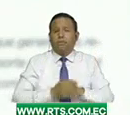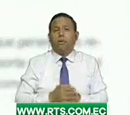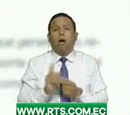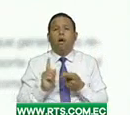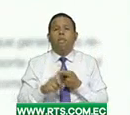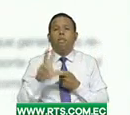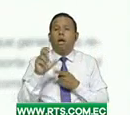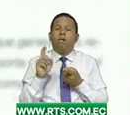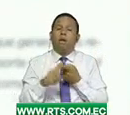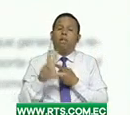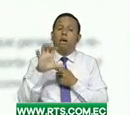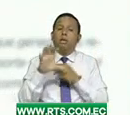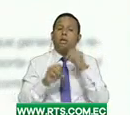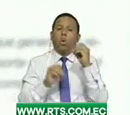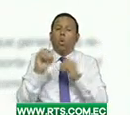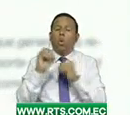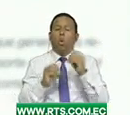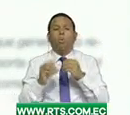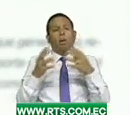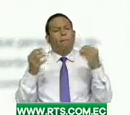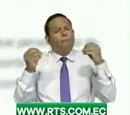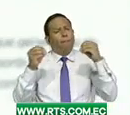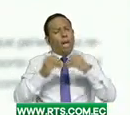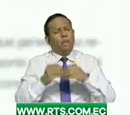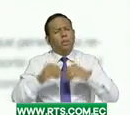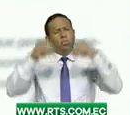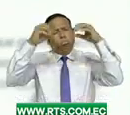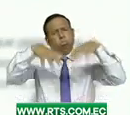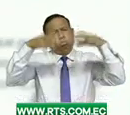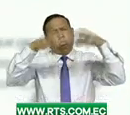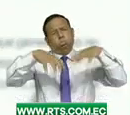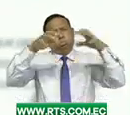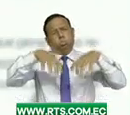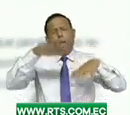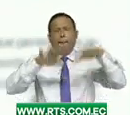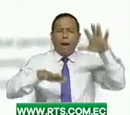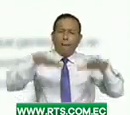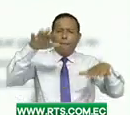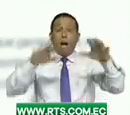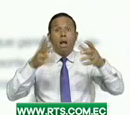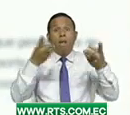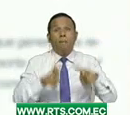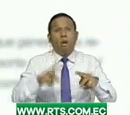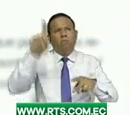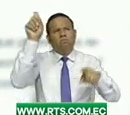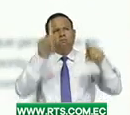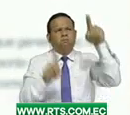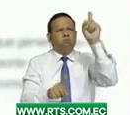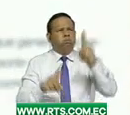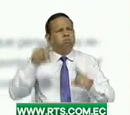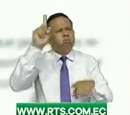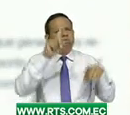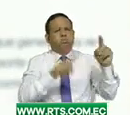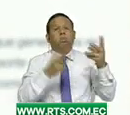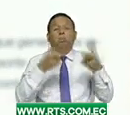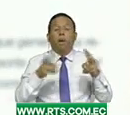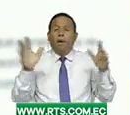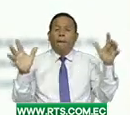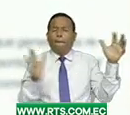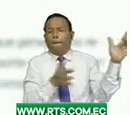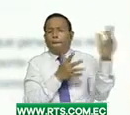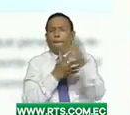15 de octubre se desarrollarán lluvias de variada intensidad, acompañadas de tormentas eléctricas y ráfagas de viento en gran parte de la